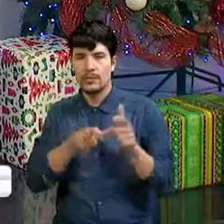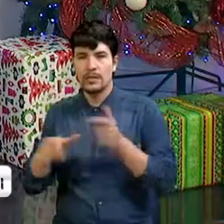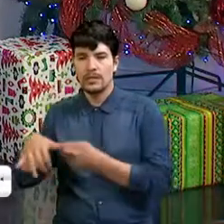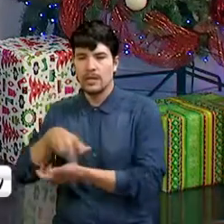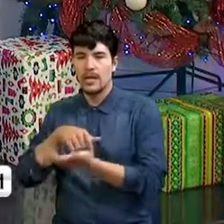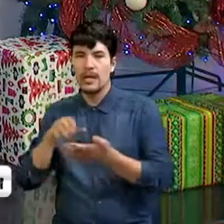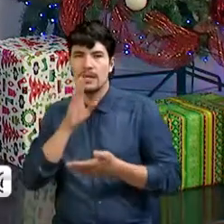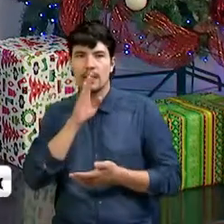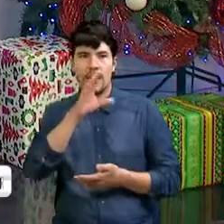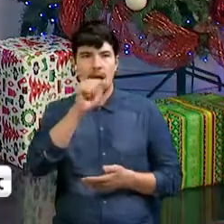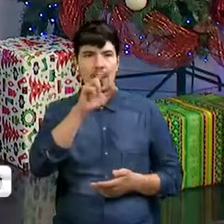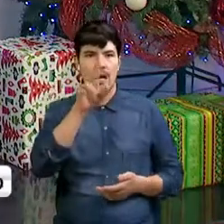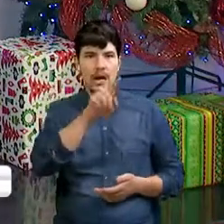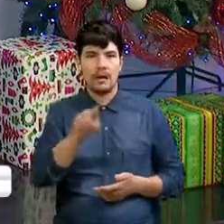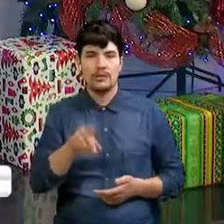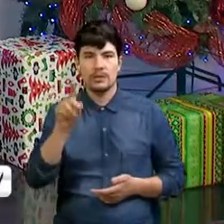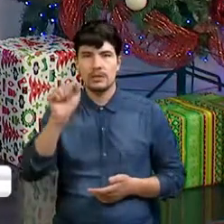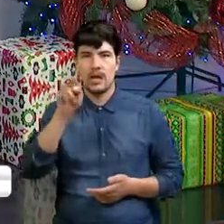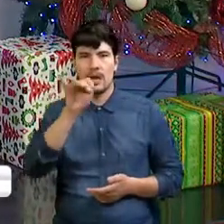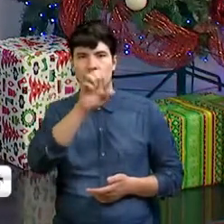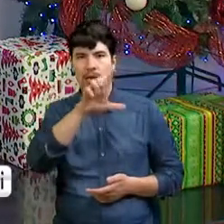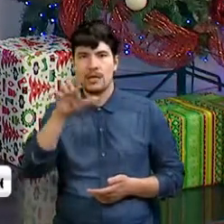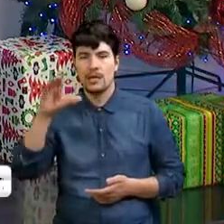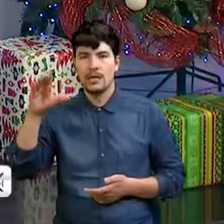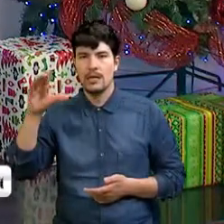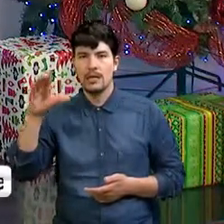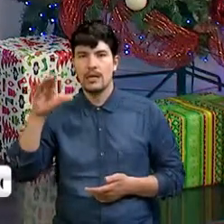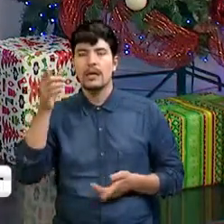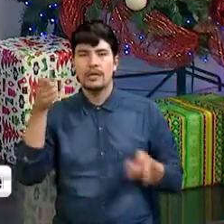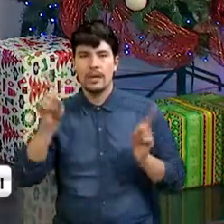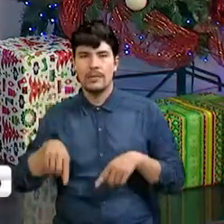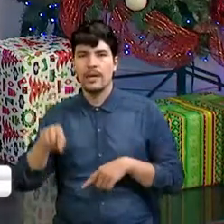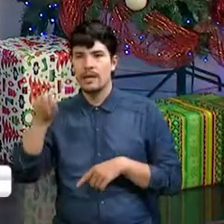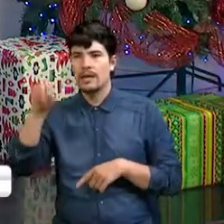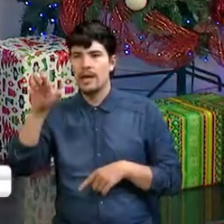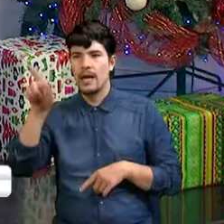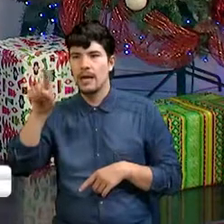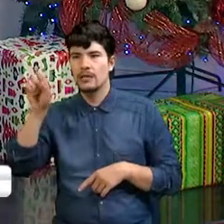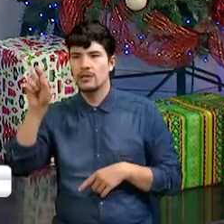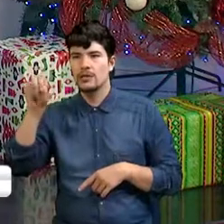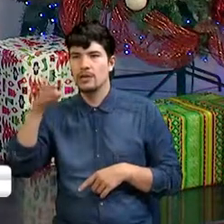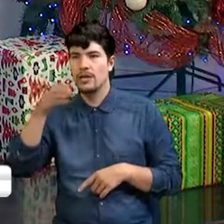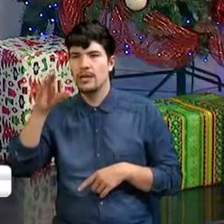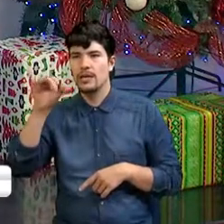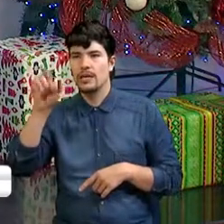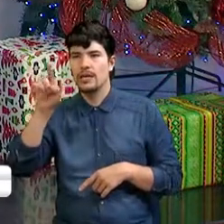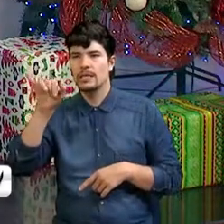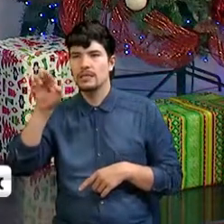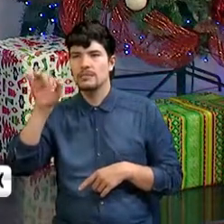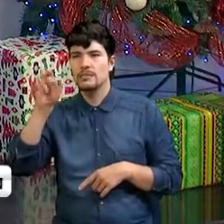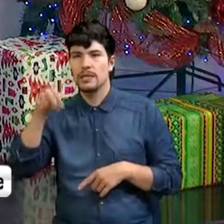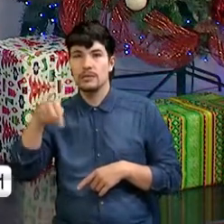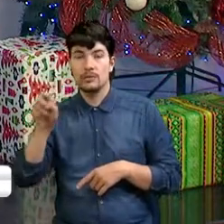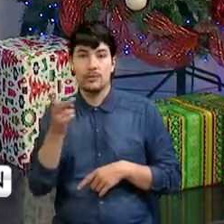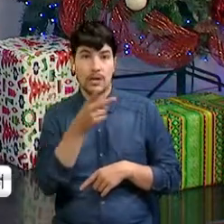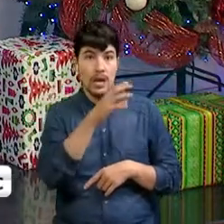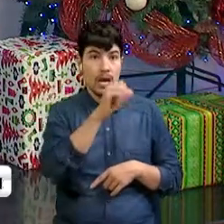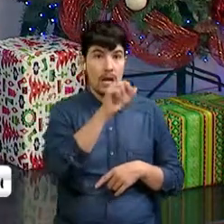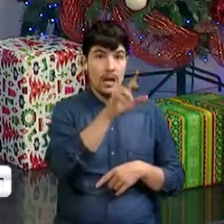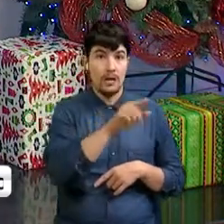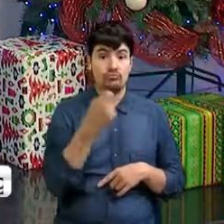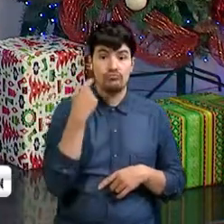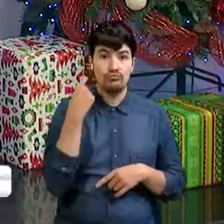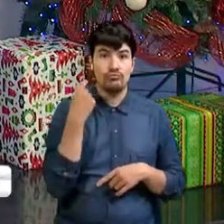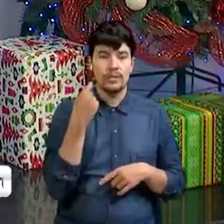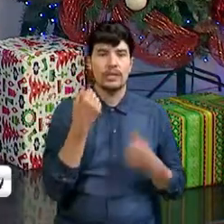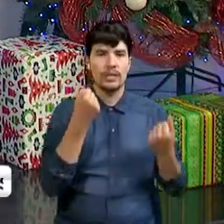se trata de Carlos Daniel Serrano y de Nelson Crispín, que hacen una muy buena actuación, han ganado medallas de oro. Carlos Daniel Serrano acaba hace un rato nada